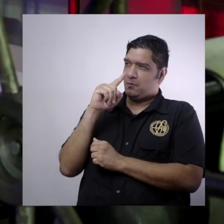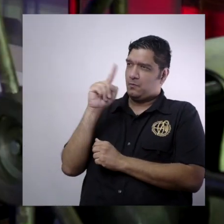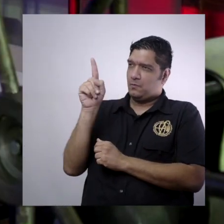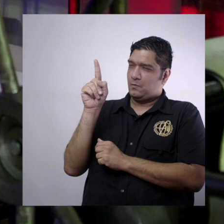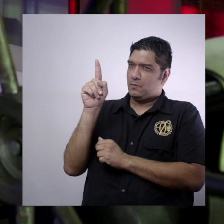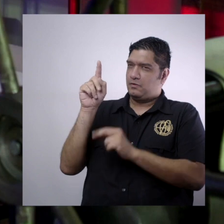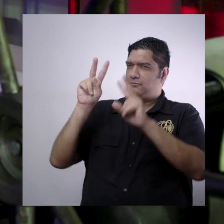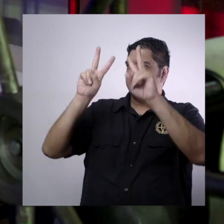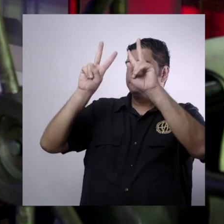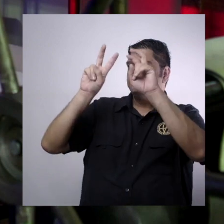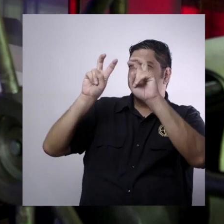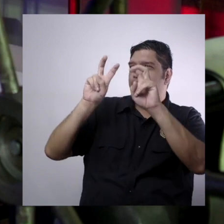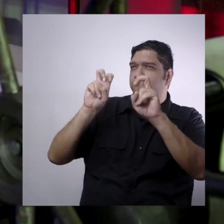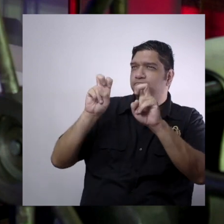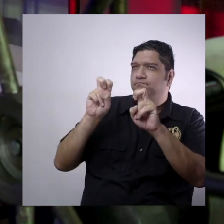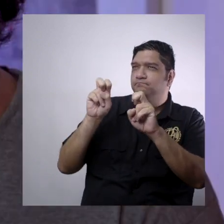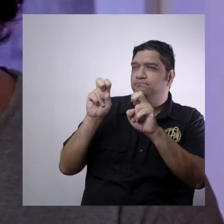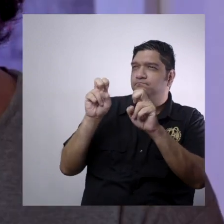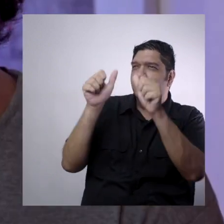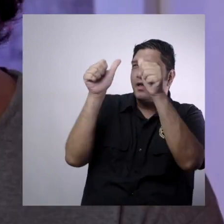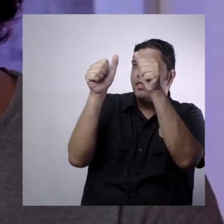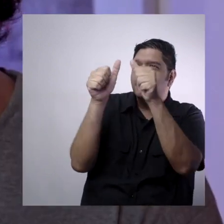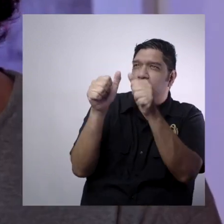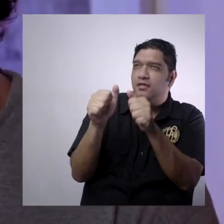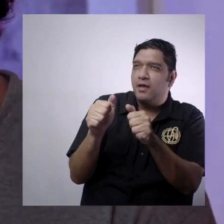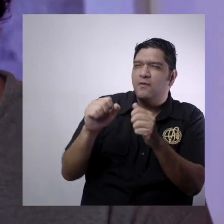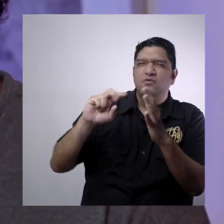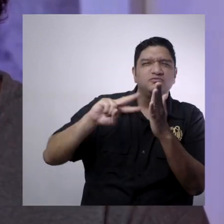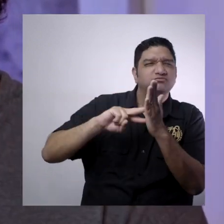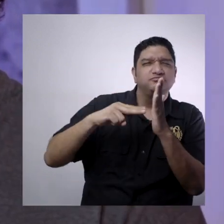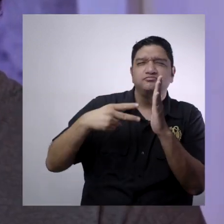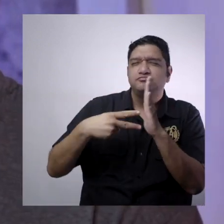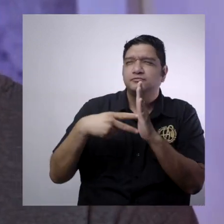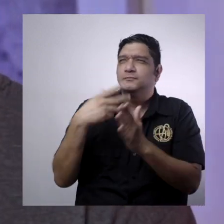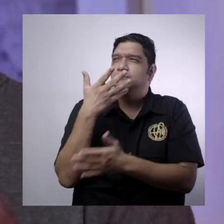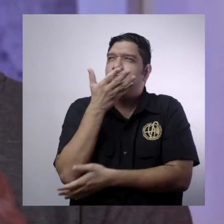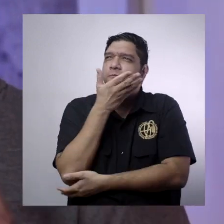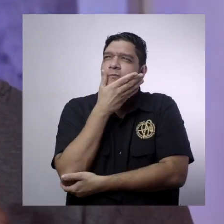tenía mucho que ver con